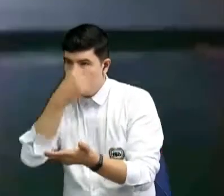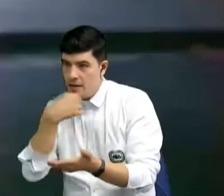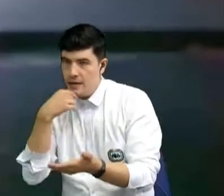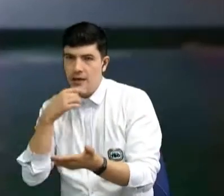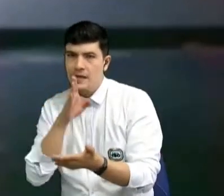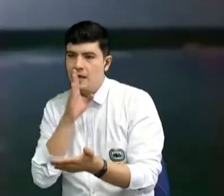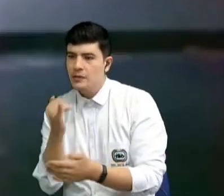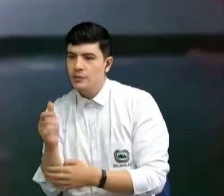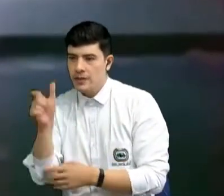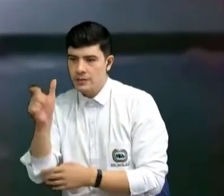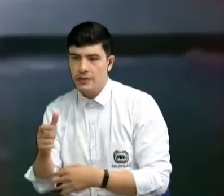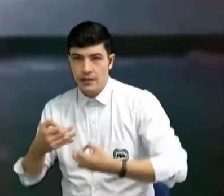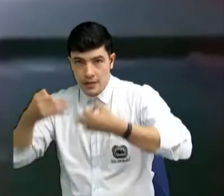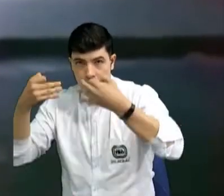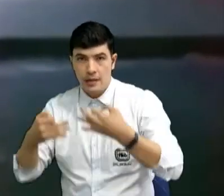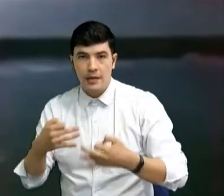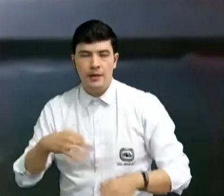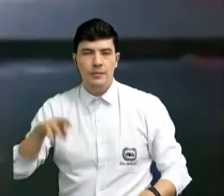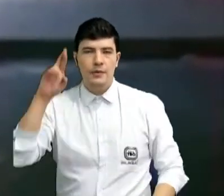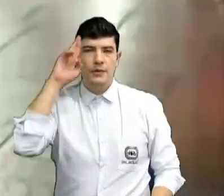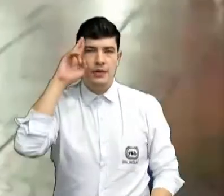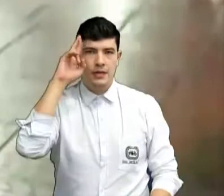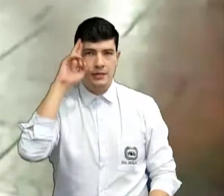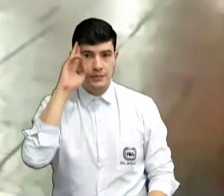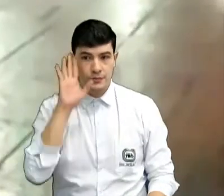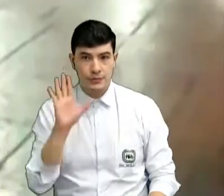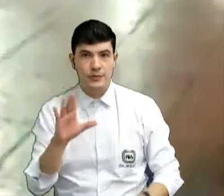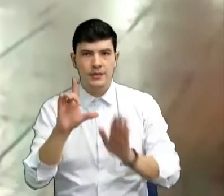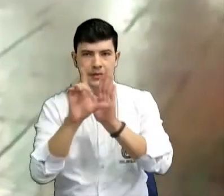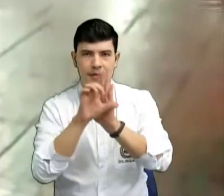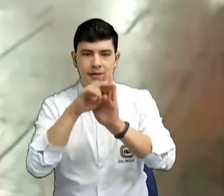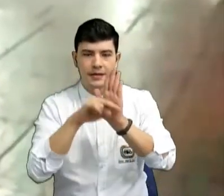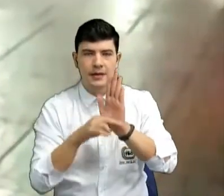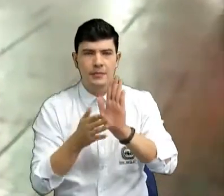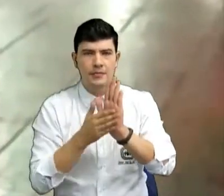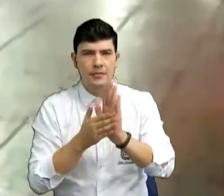persona. Cabe aclarar que por fortuna en el hecho solo se registraron daños materiales.